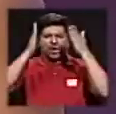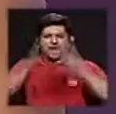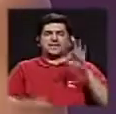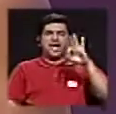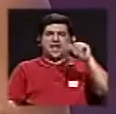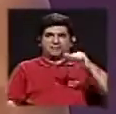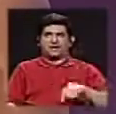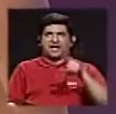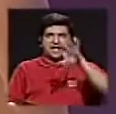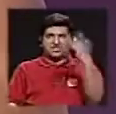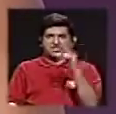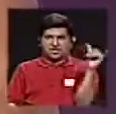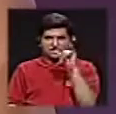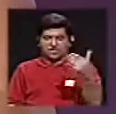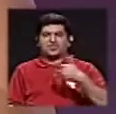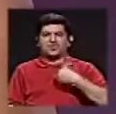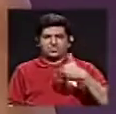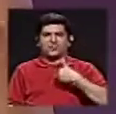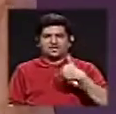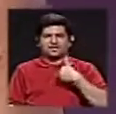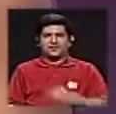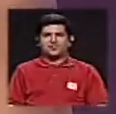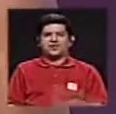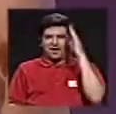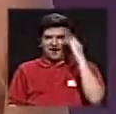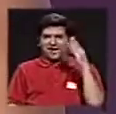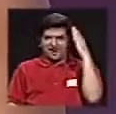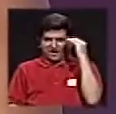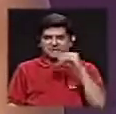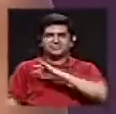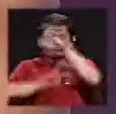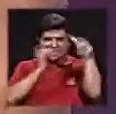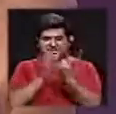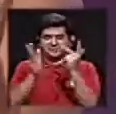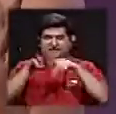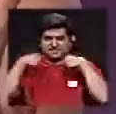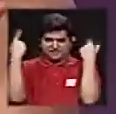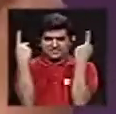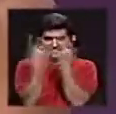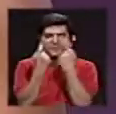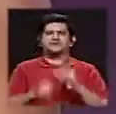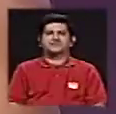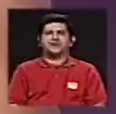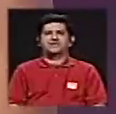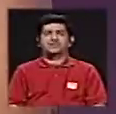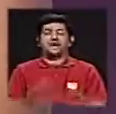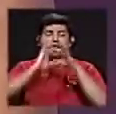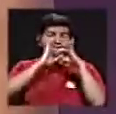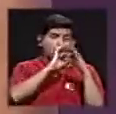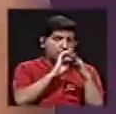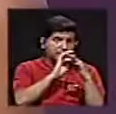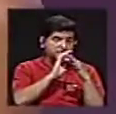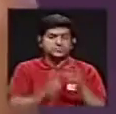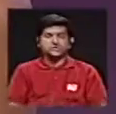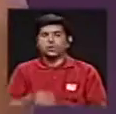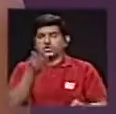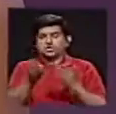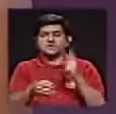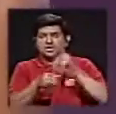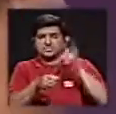que así como tenemos experiencia todos los partidos en coaliciones que